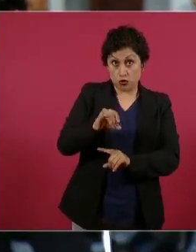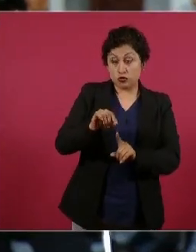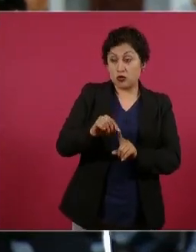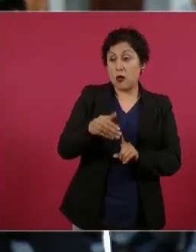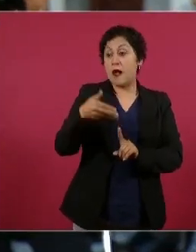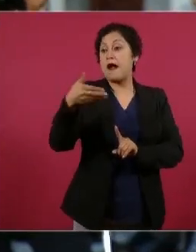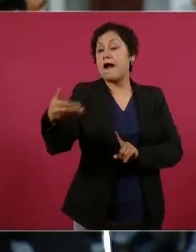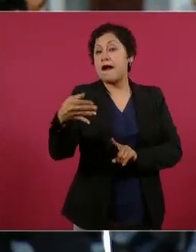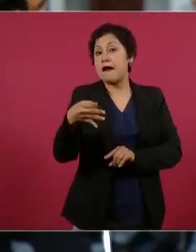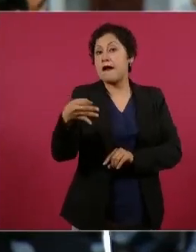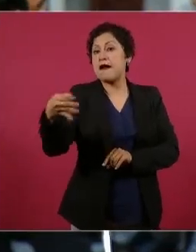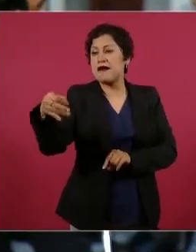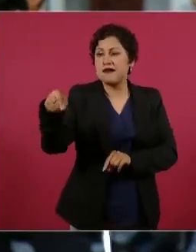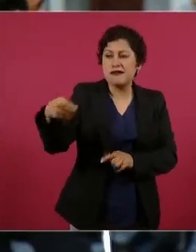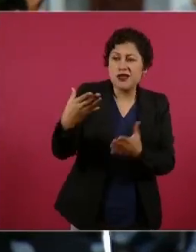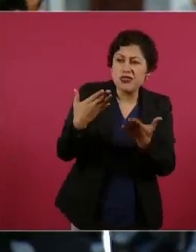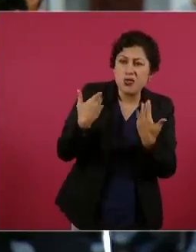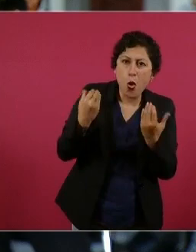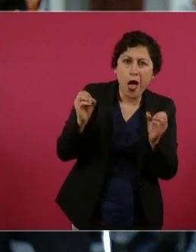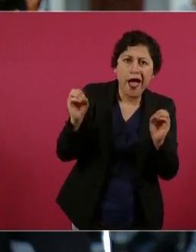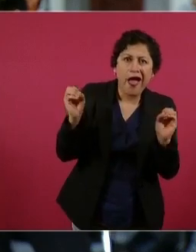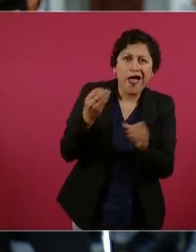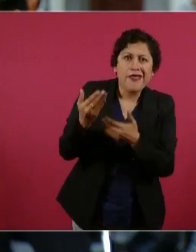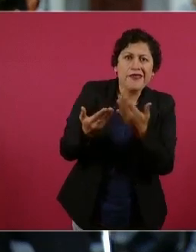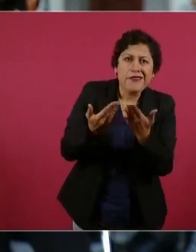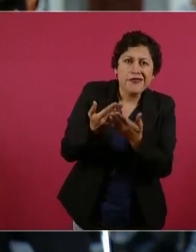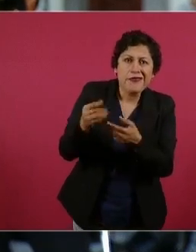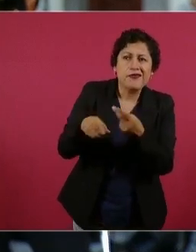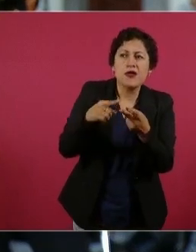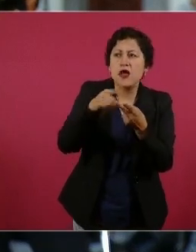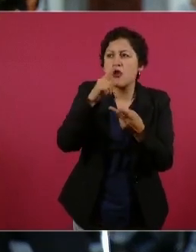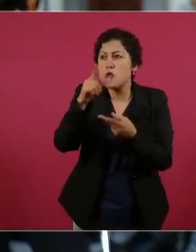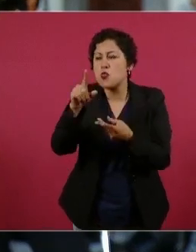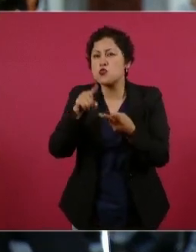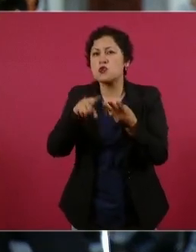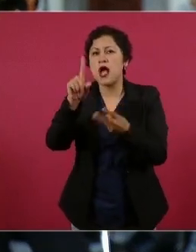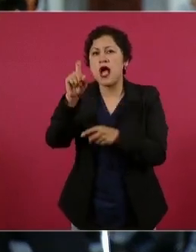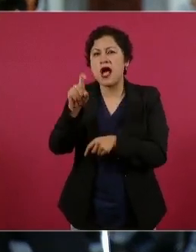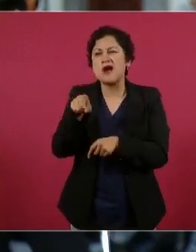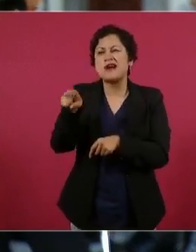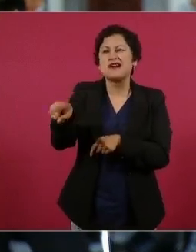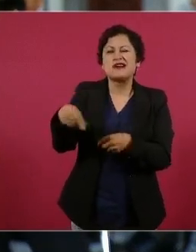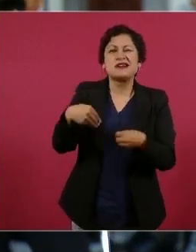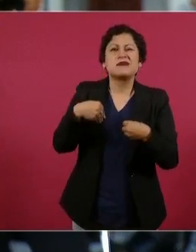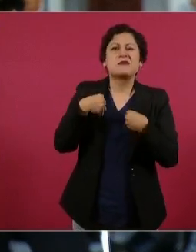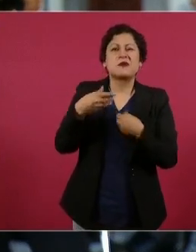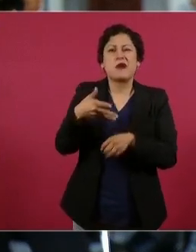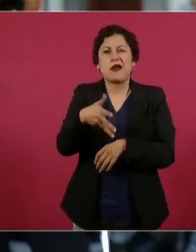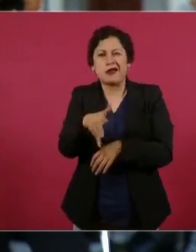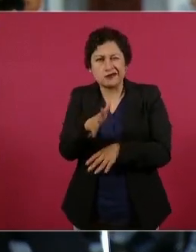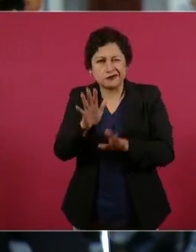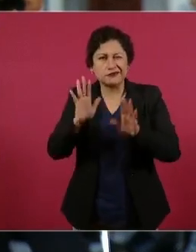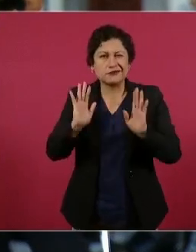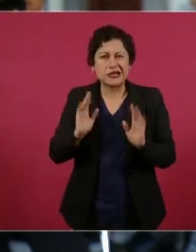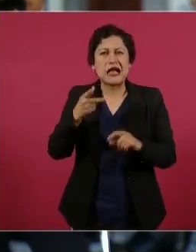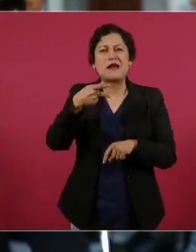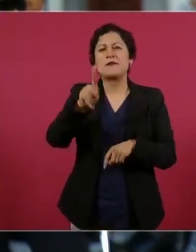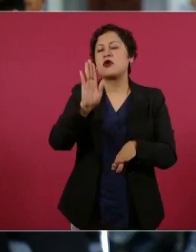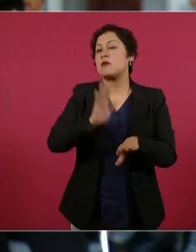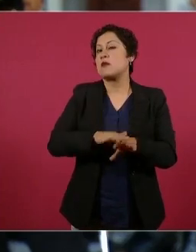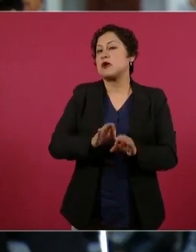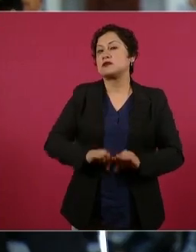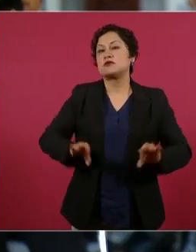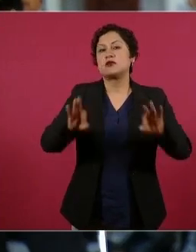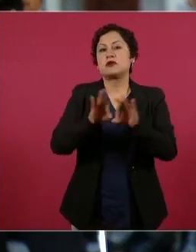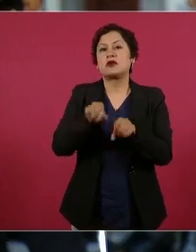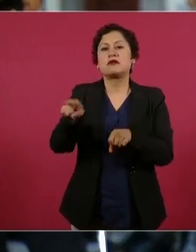tienen servicios, que no tienen agua, no tienen luz, o sea, viven de una manera un poco, pero sobre todo la certeza de la tierra, ¿no? Hay mucha gente en Playa del